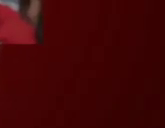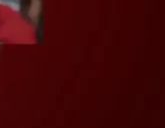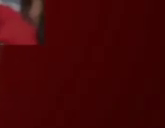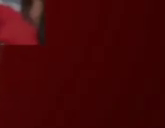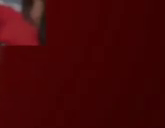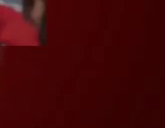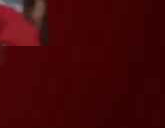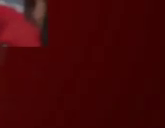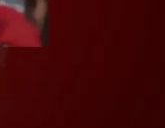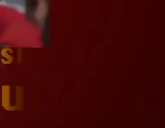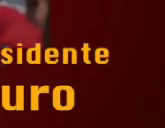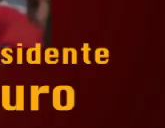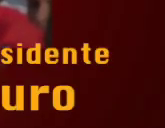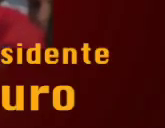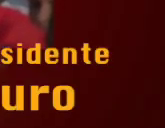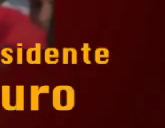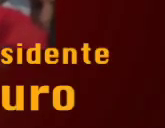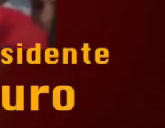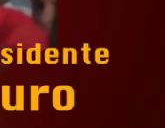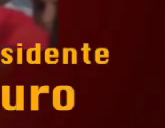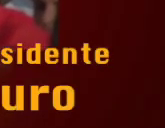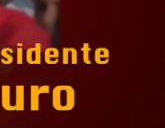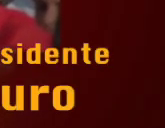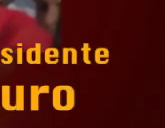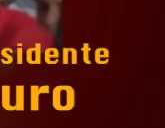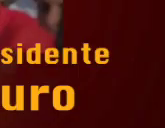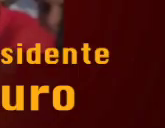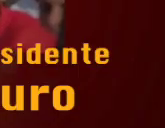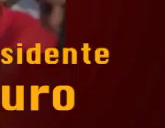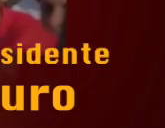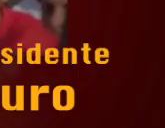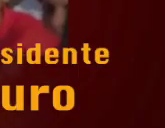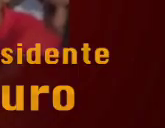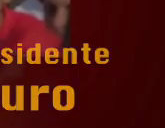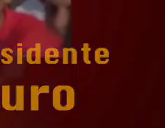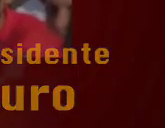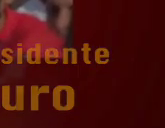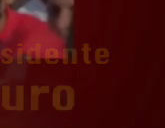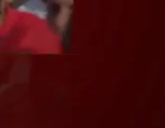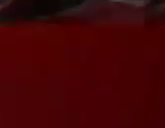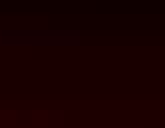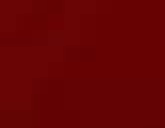Oído al tambor. Orientaciones del presidente Nicolás Maduro.